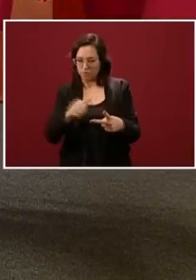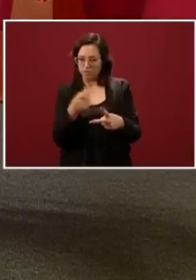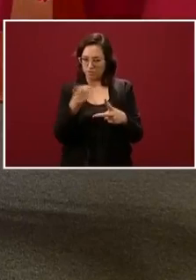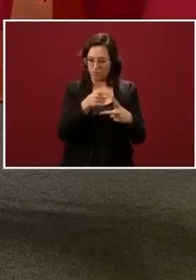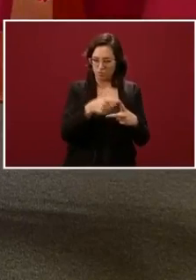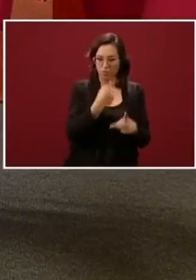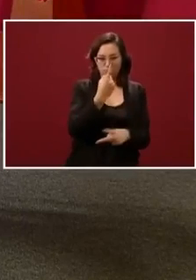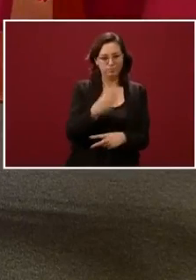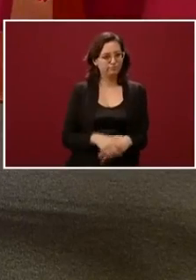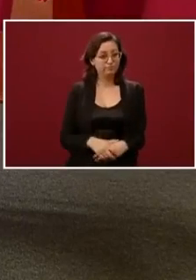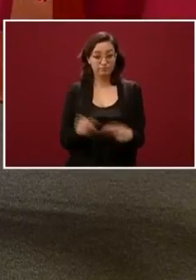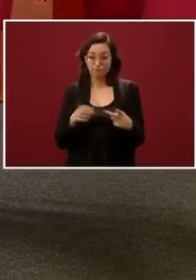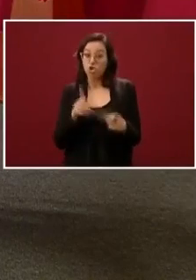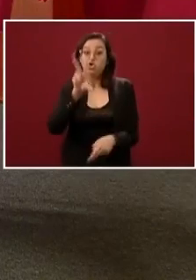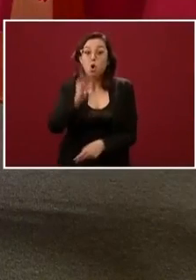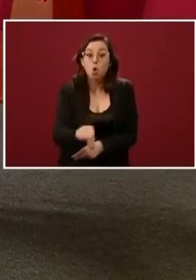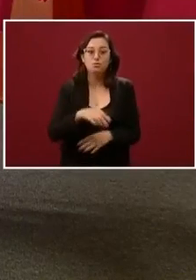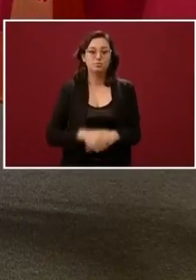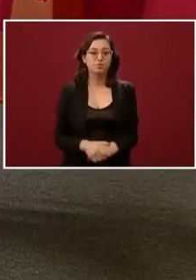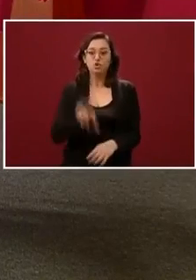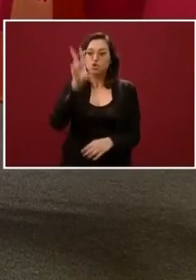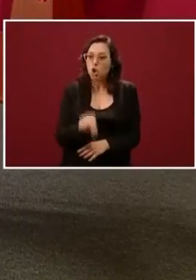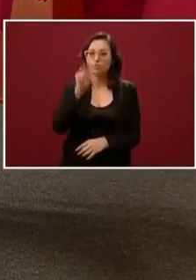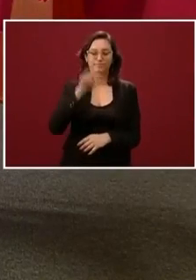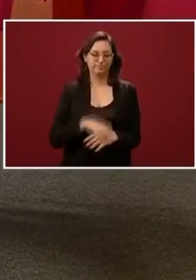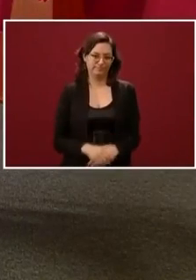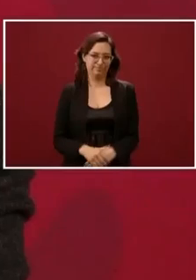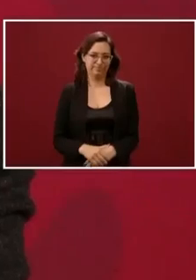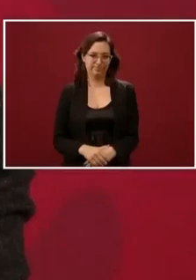No, simple y llanamente no.